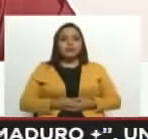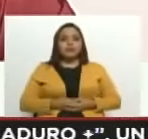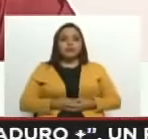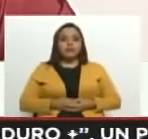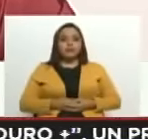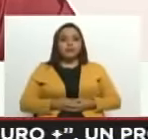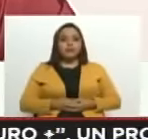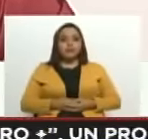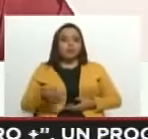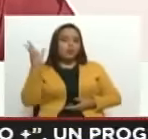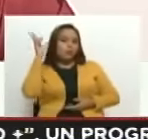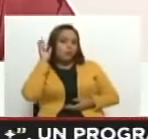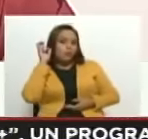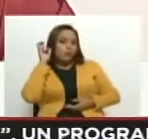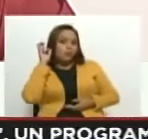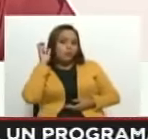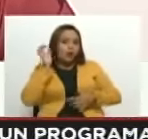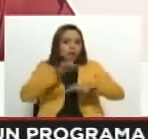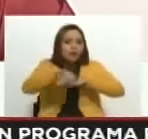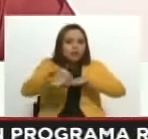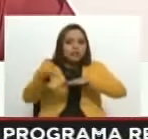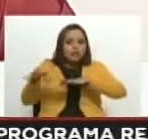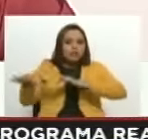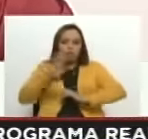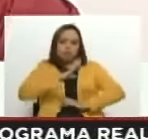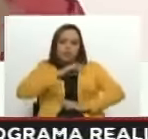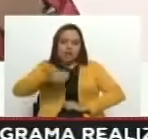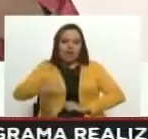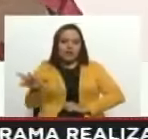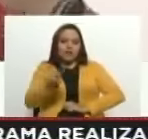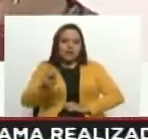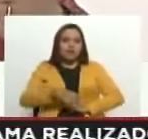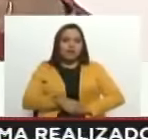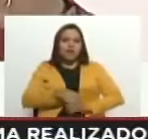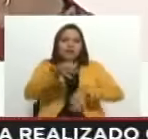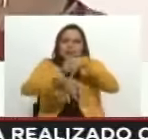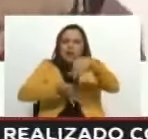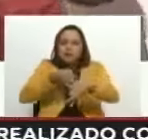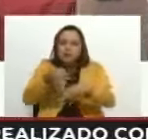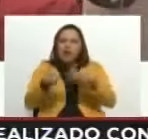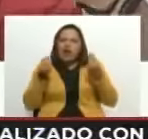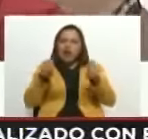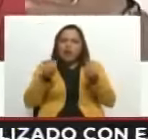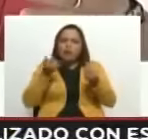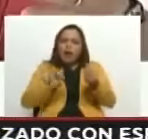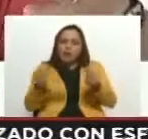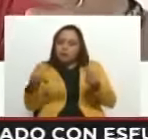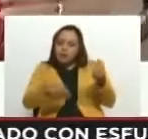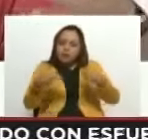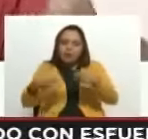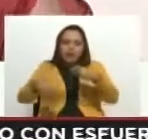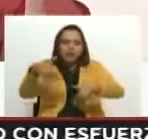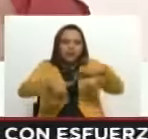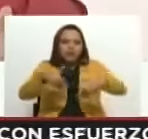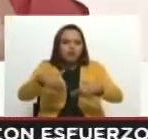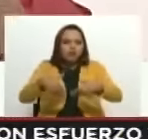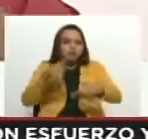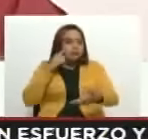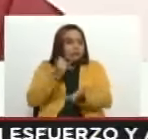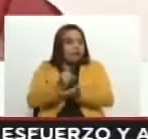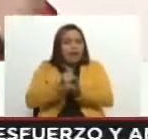Un audio de un municipio de Venezuela, para explicar cómo se aumenta la votación, para que vean que esto no es una